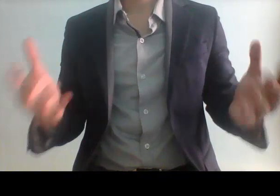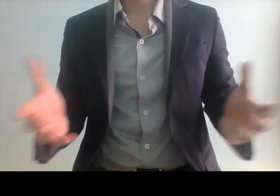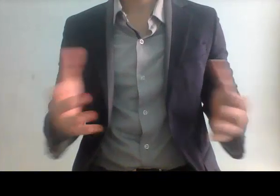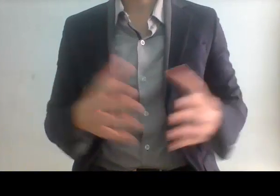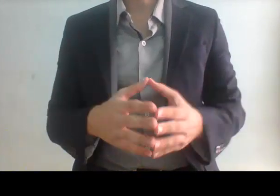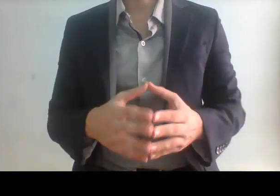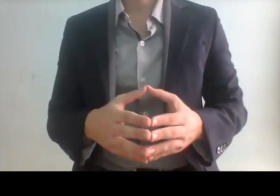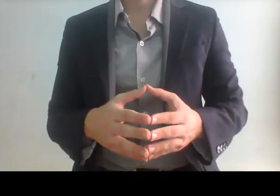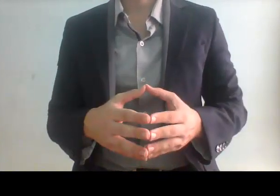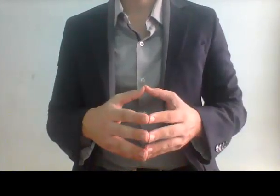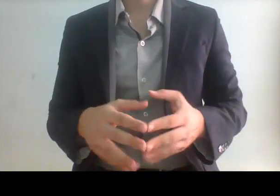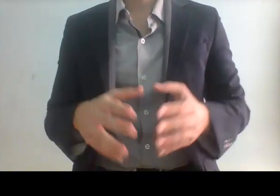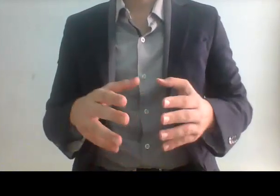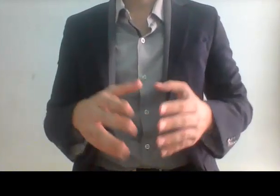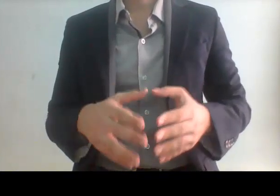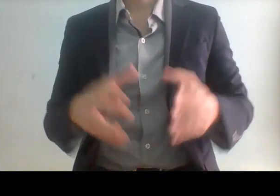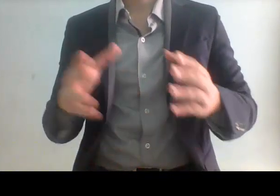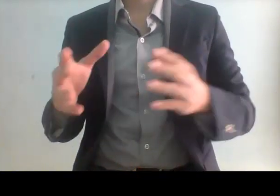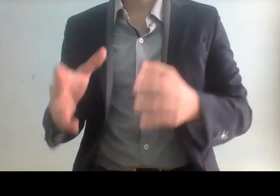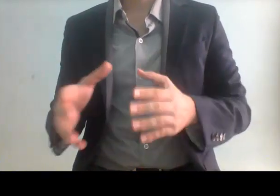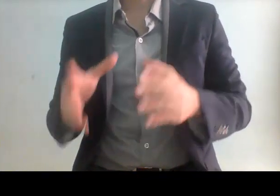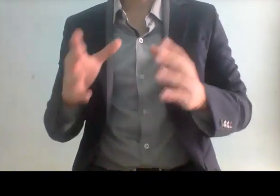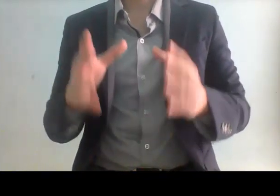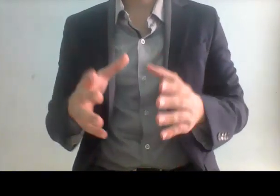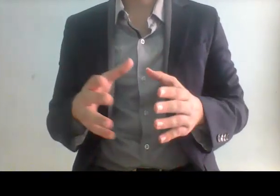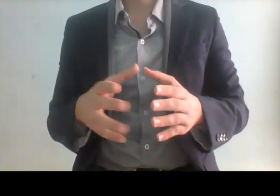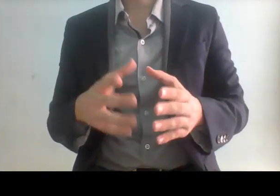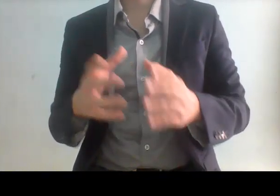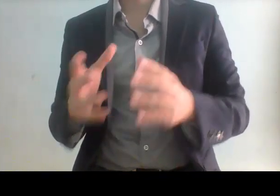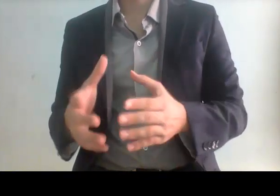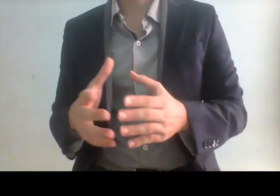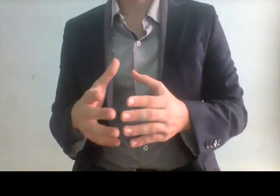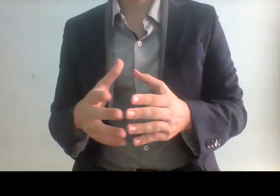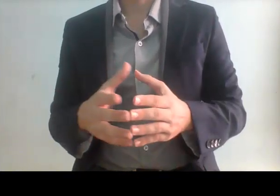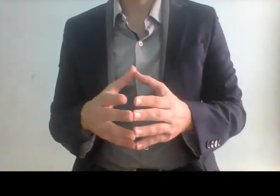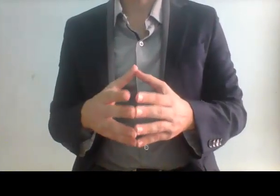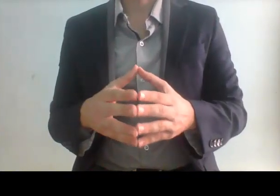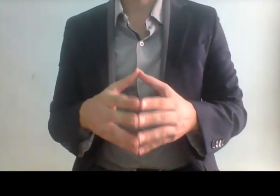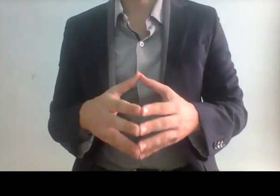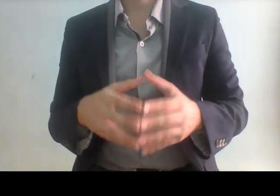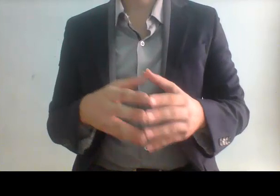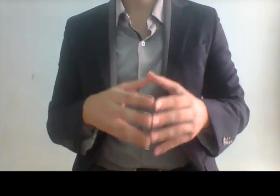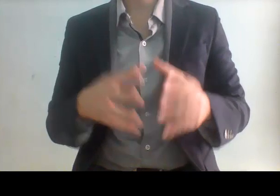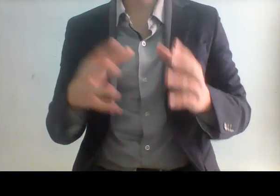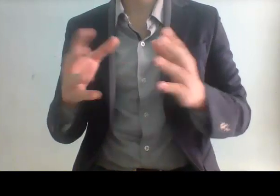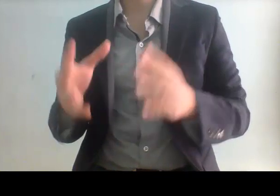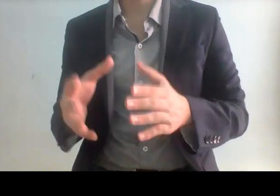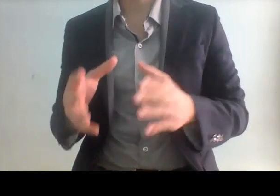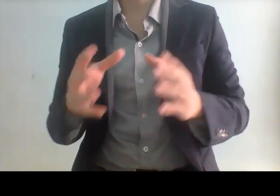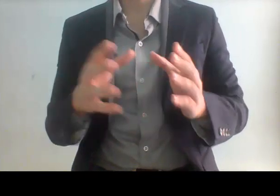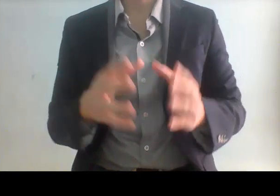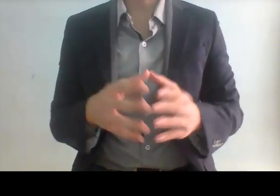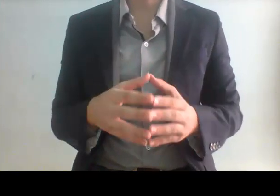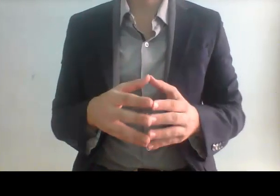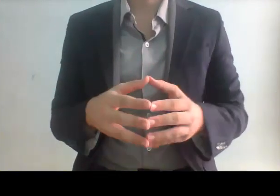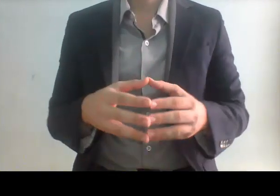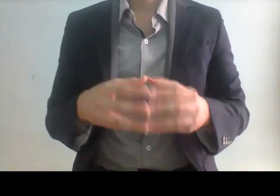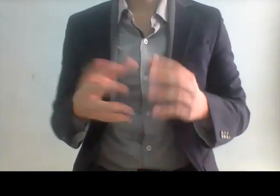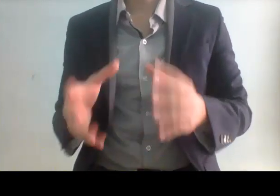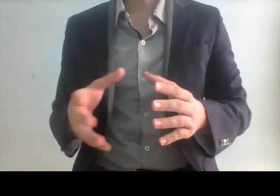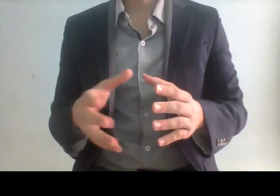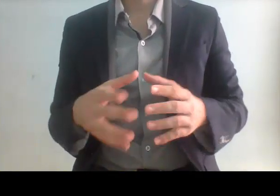Entonces creo que tienen la posibilidad de pagar. Y bueno, la parte creo que más complicada de la pandemia puede que todavía no